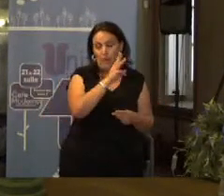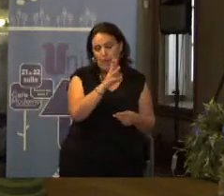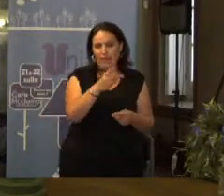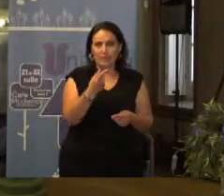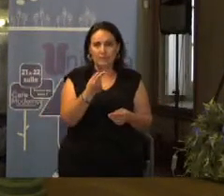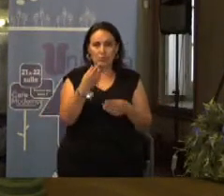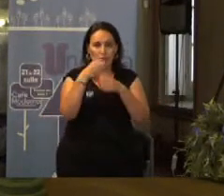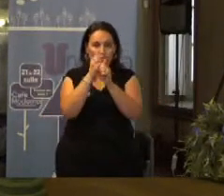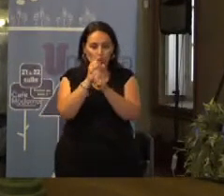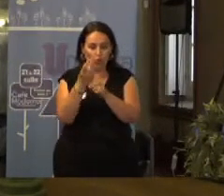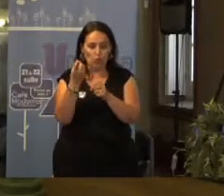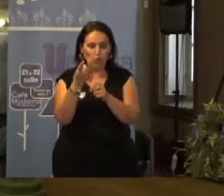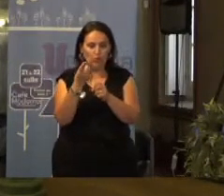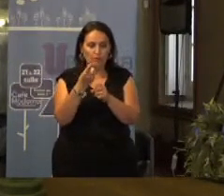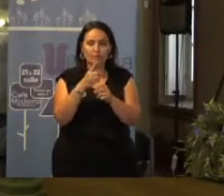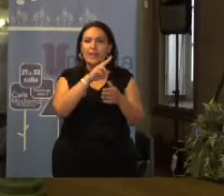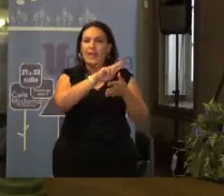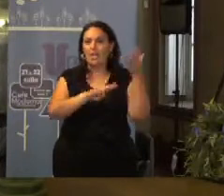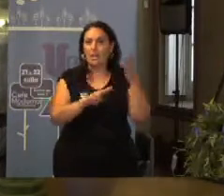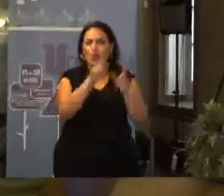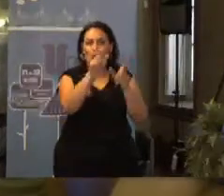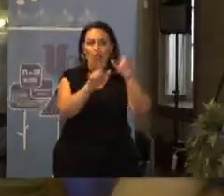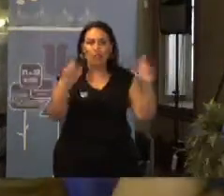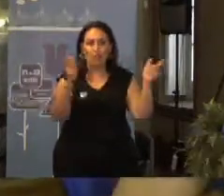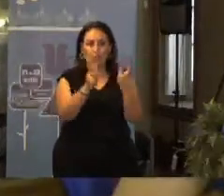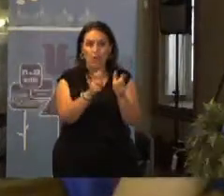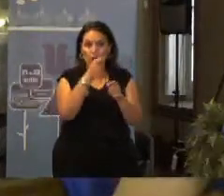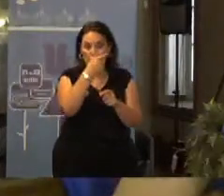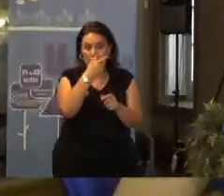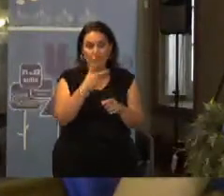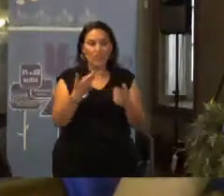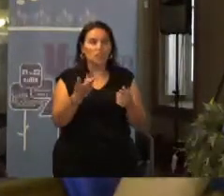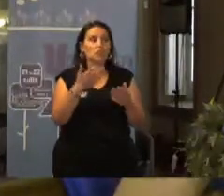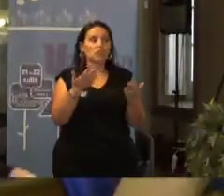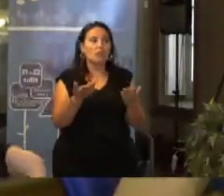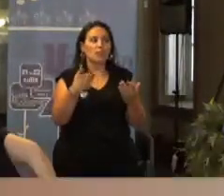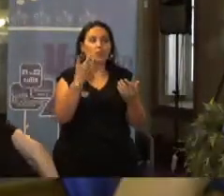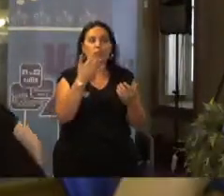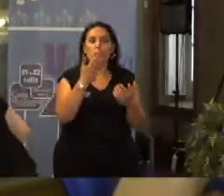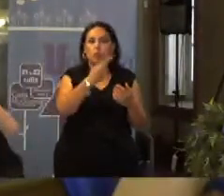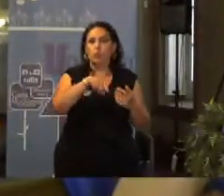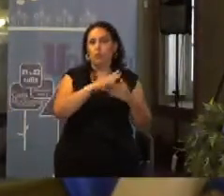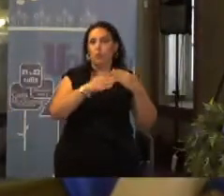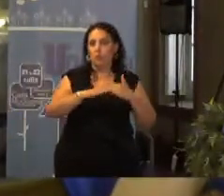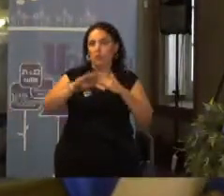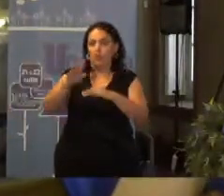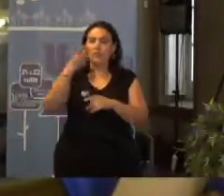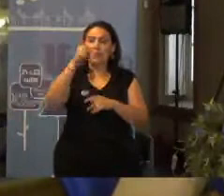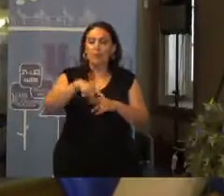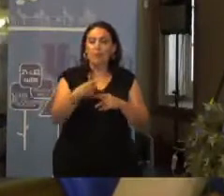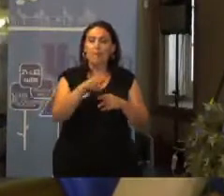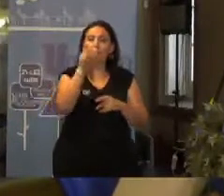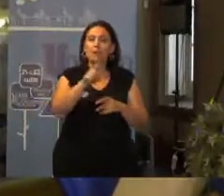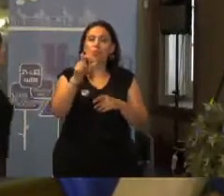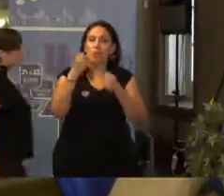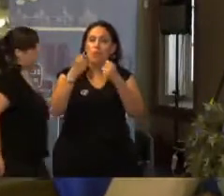Galego pois demográfico, no que En Marea, aparte de participar como grupo parlamentario, pois tamén levamos a persoas expertas, 2 delas están 3,